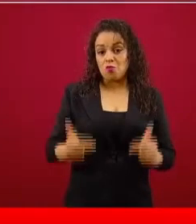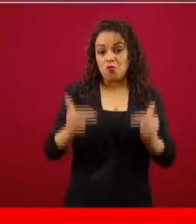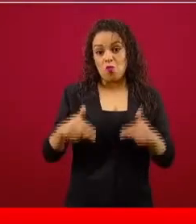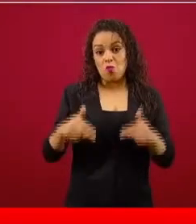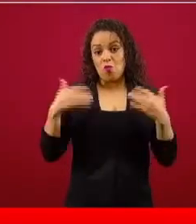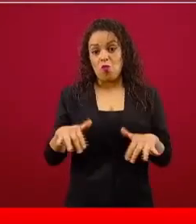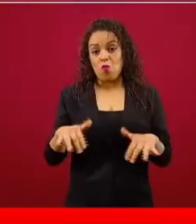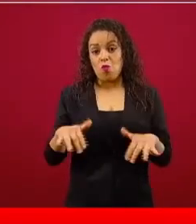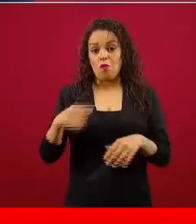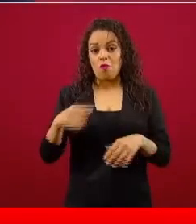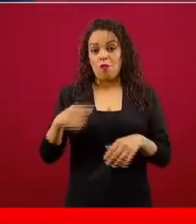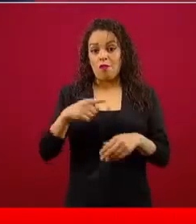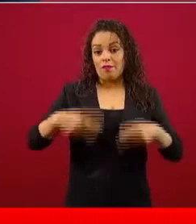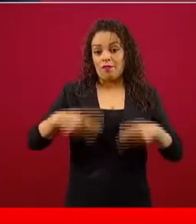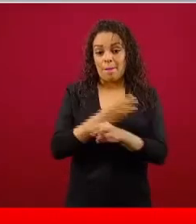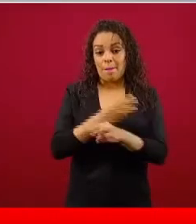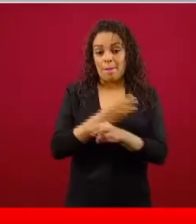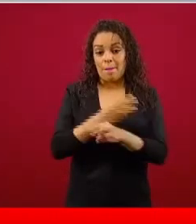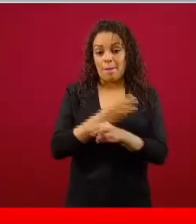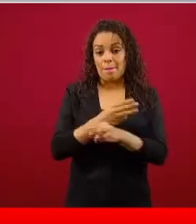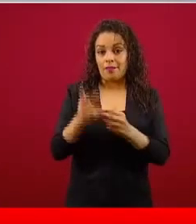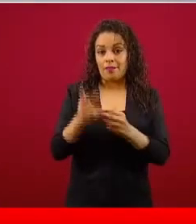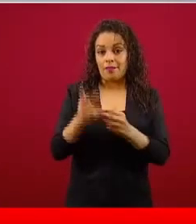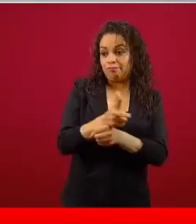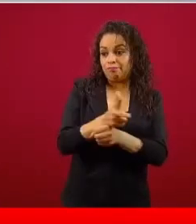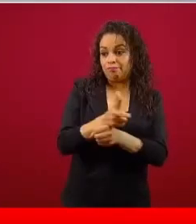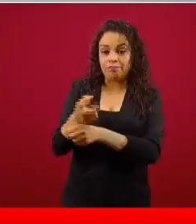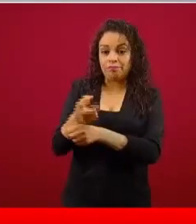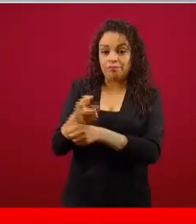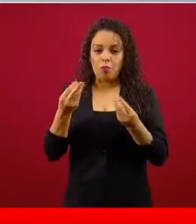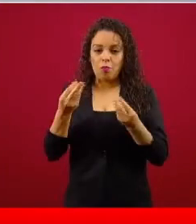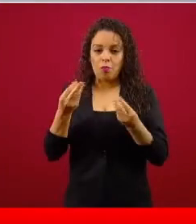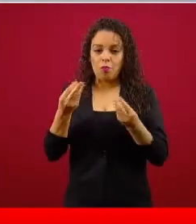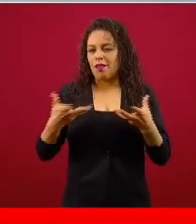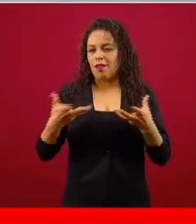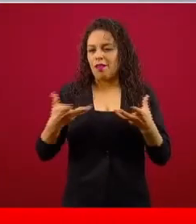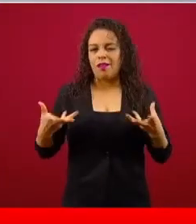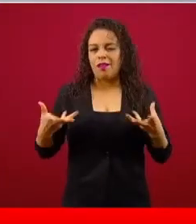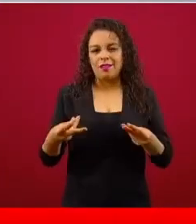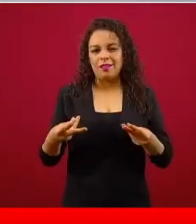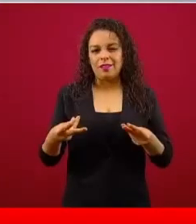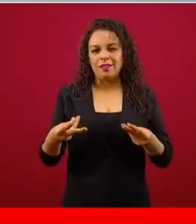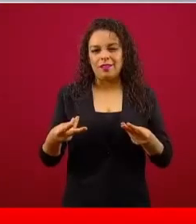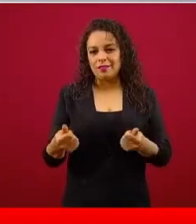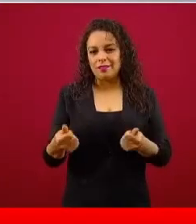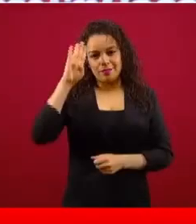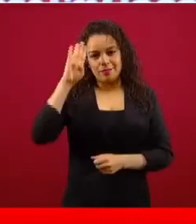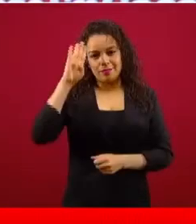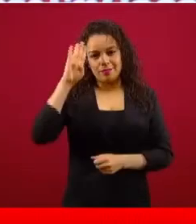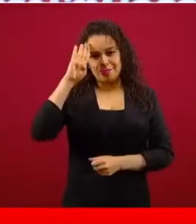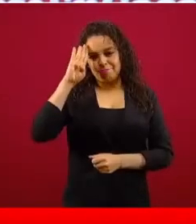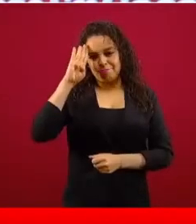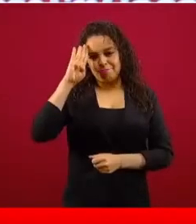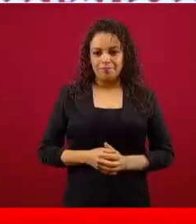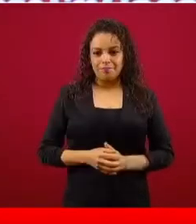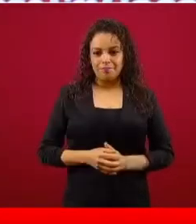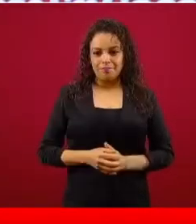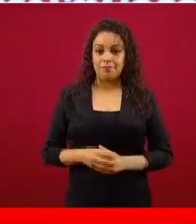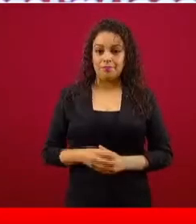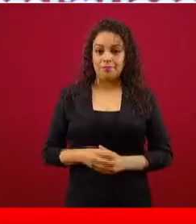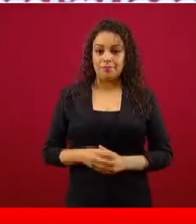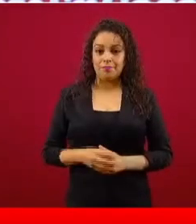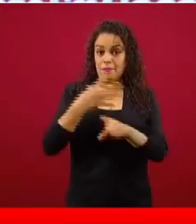¿sí? Se gasta muchísimo en los equipos, ¿sí? Y sí se tienen las cámaras,